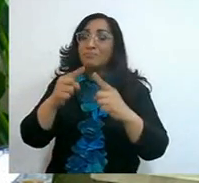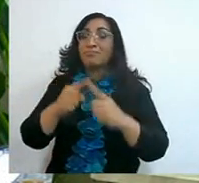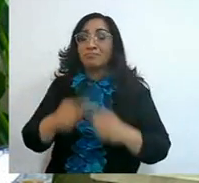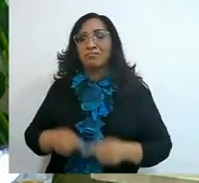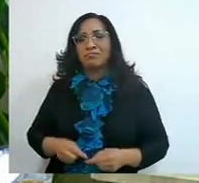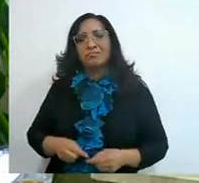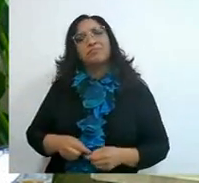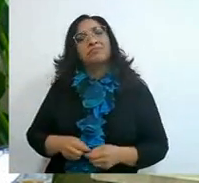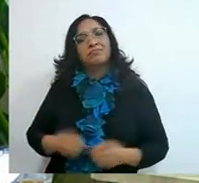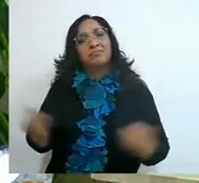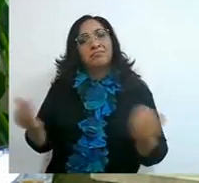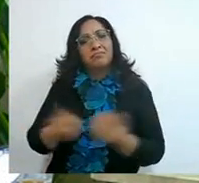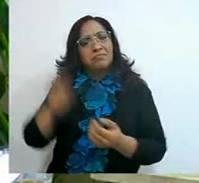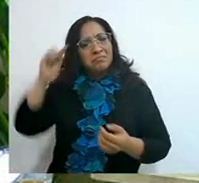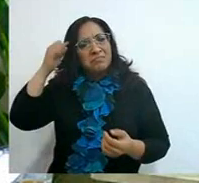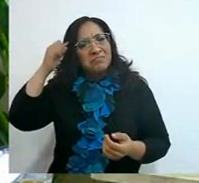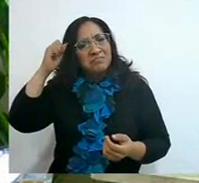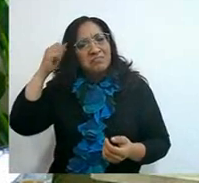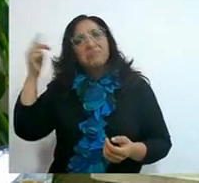ánimos.